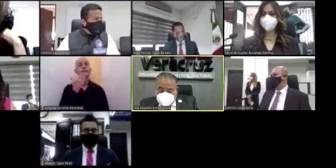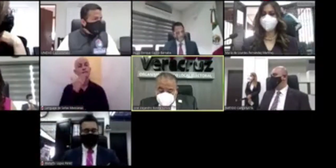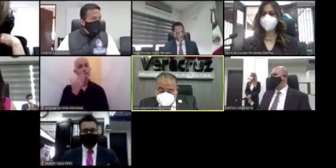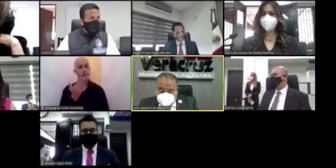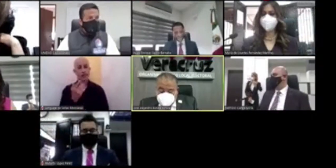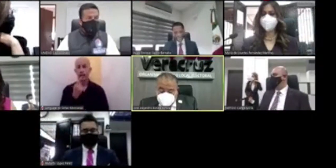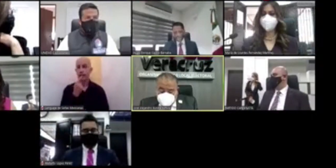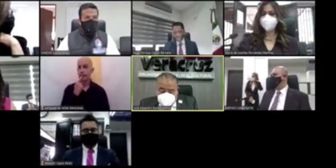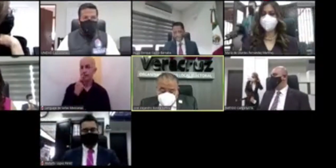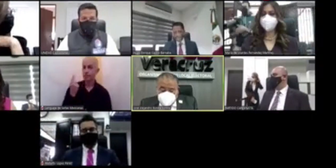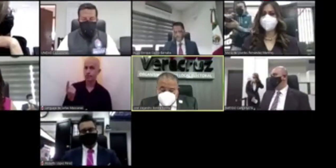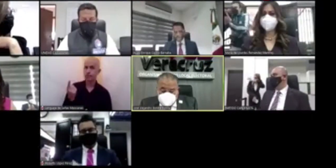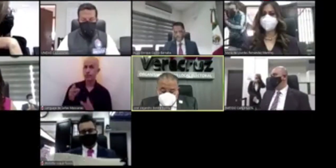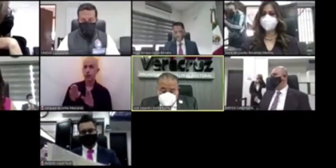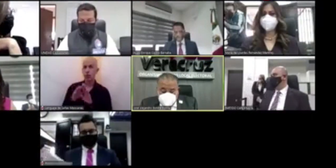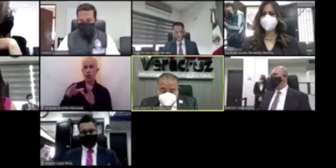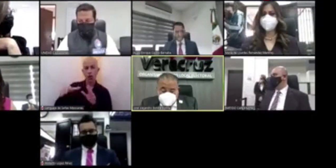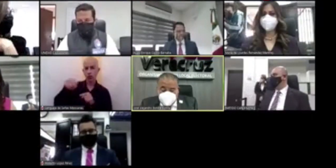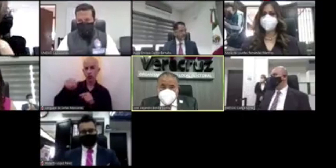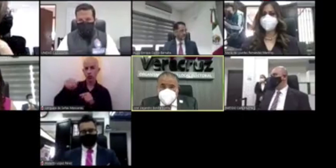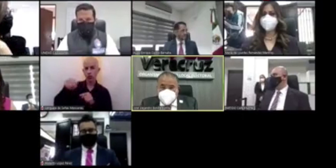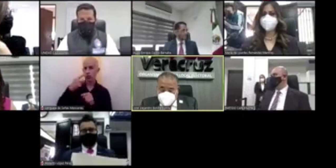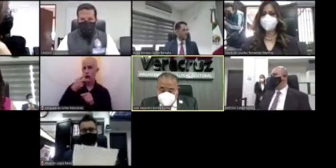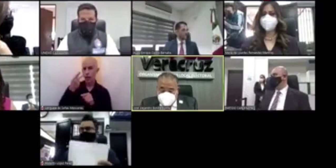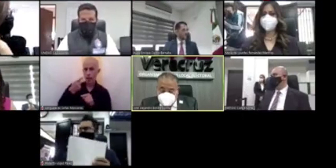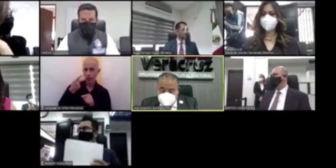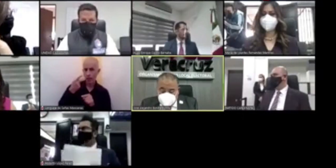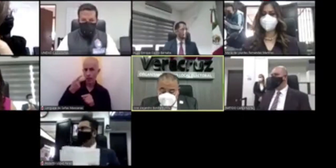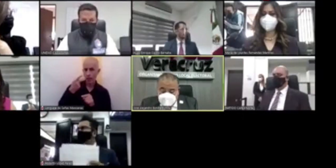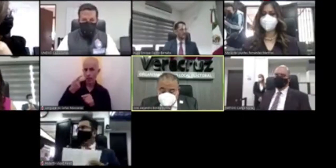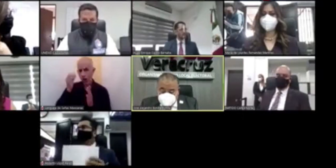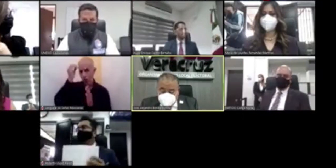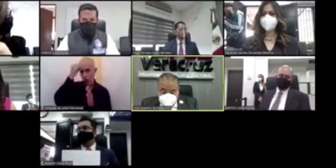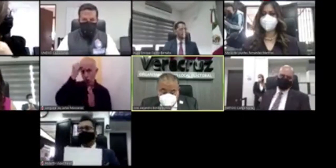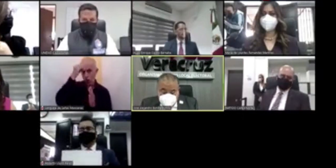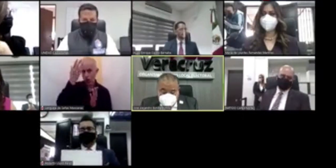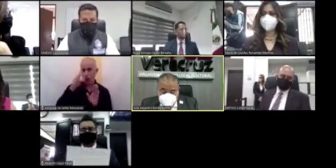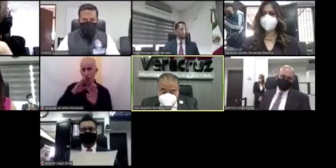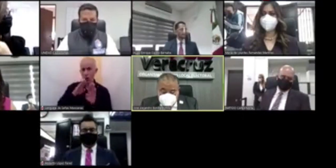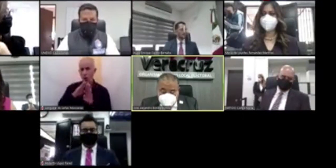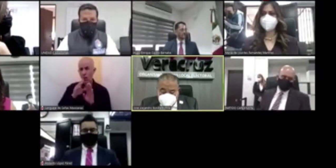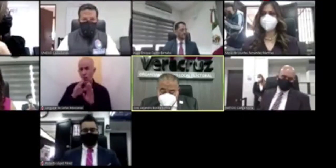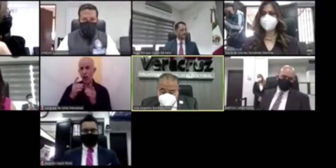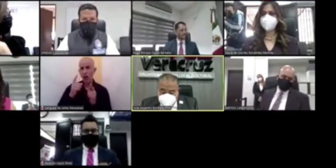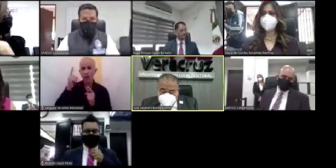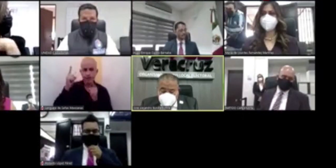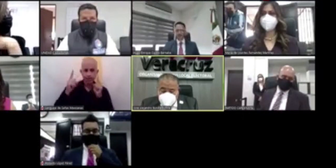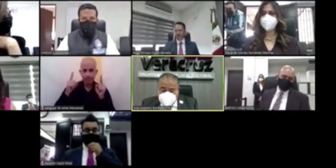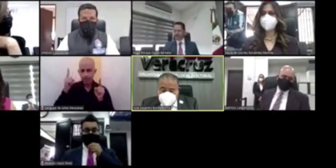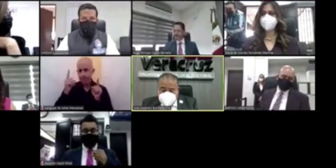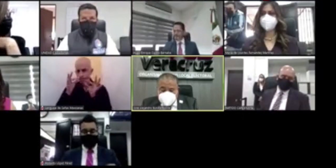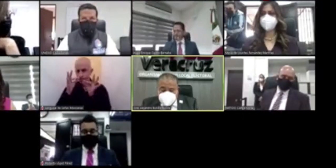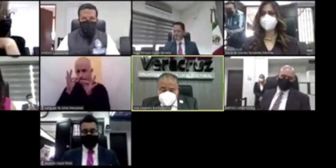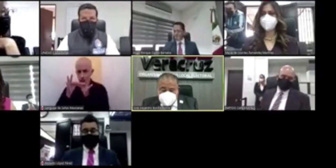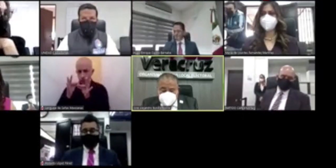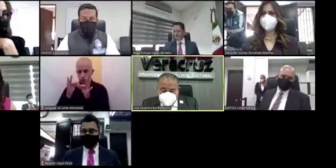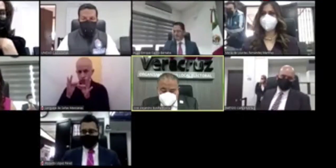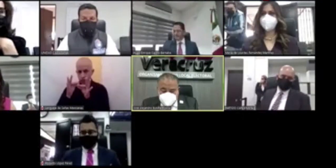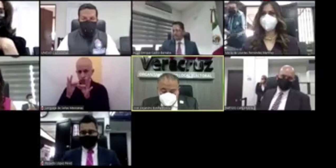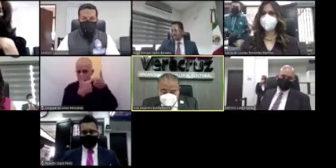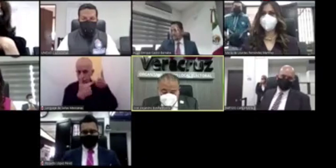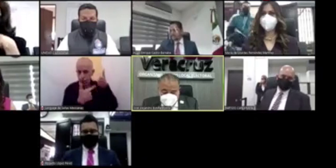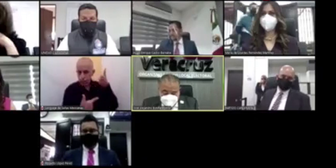210 alcaldías 200 sindicaturas y 630 regidurías para ello el núcleo reclutará